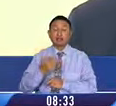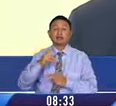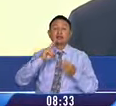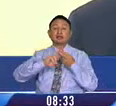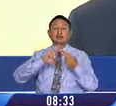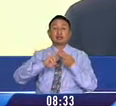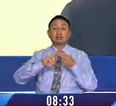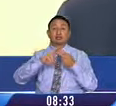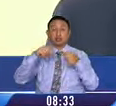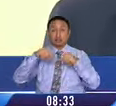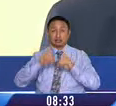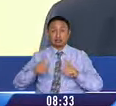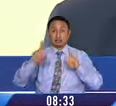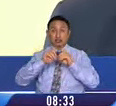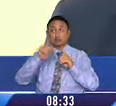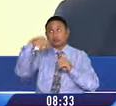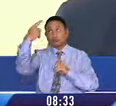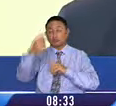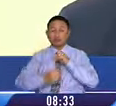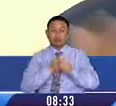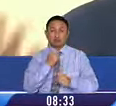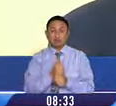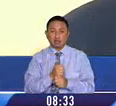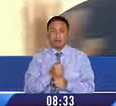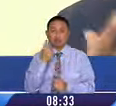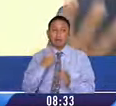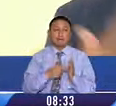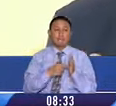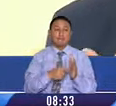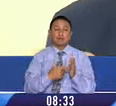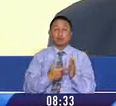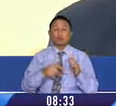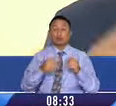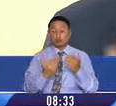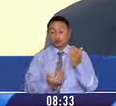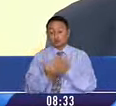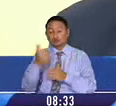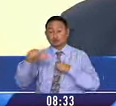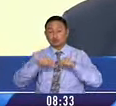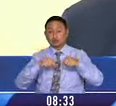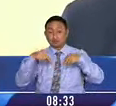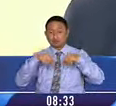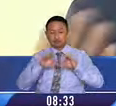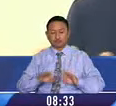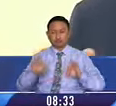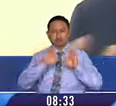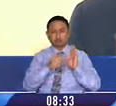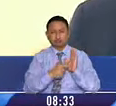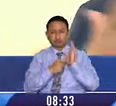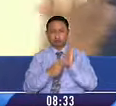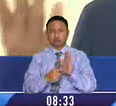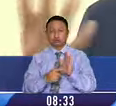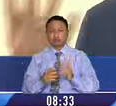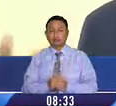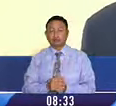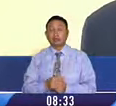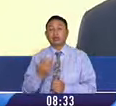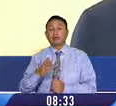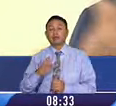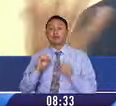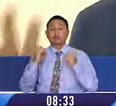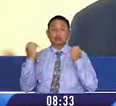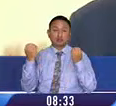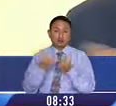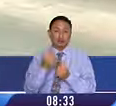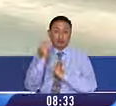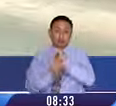que no van a salir sus datos sino hasta el próximo año. Entonces, por ejemplo, para la administración entrante esto es algo fundamental, pero también para ONGs,